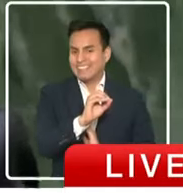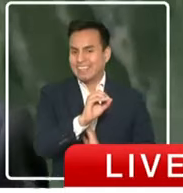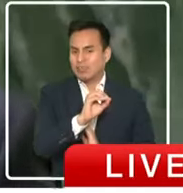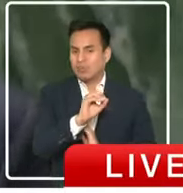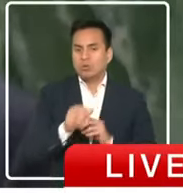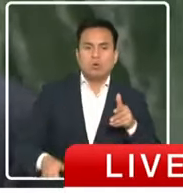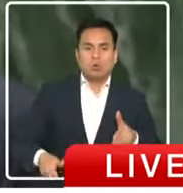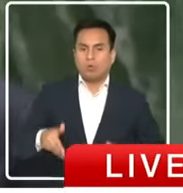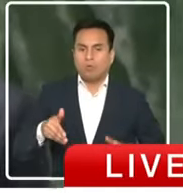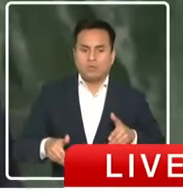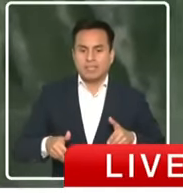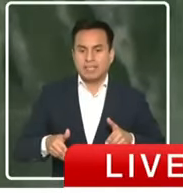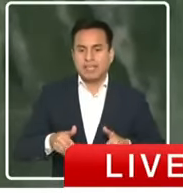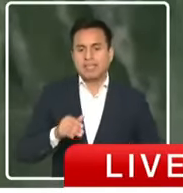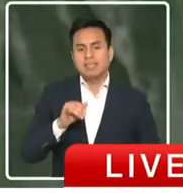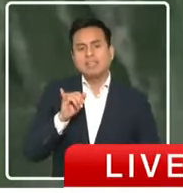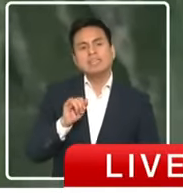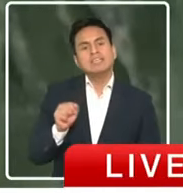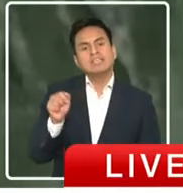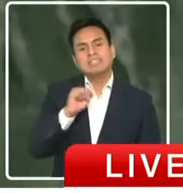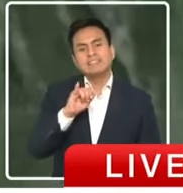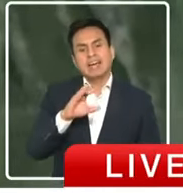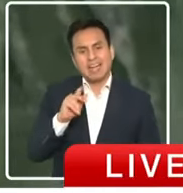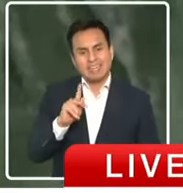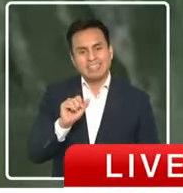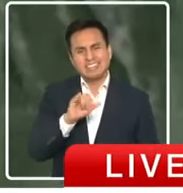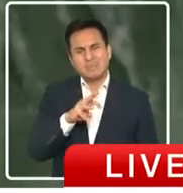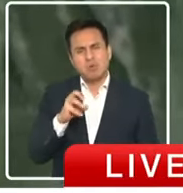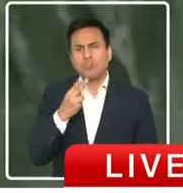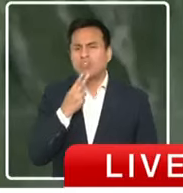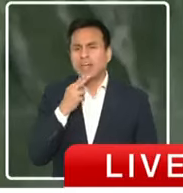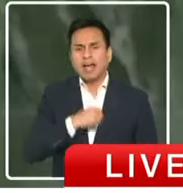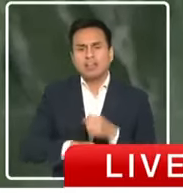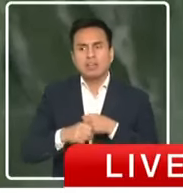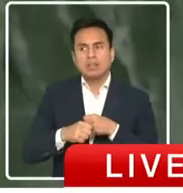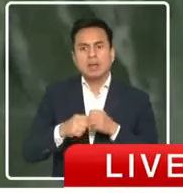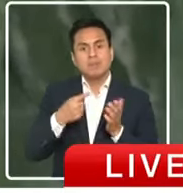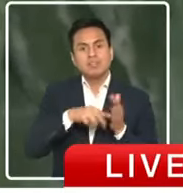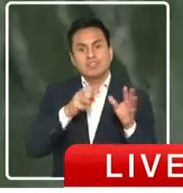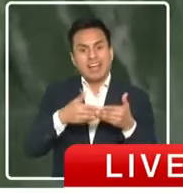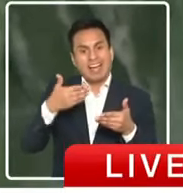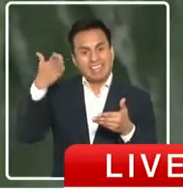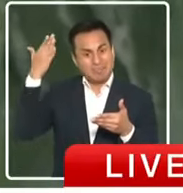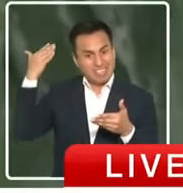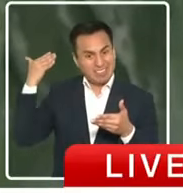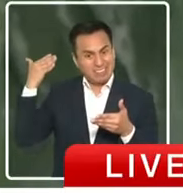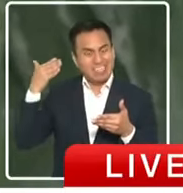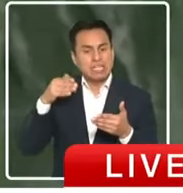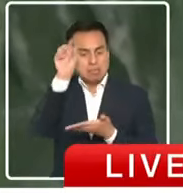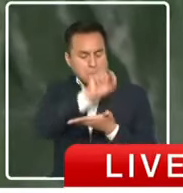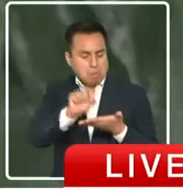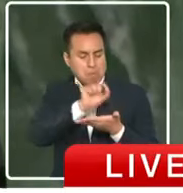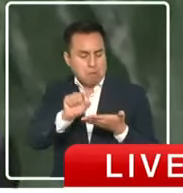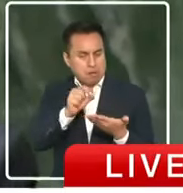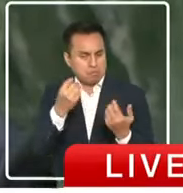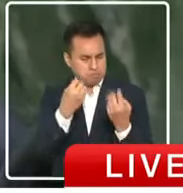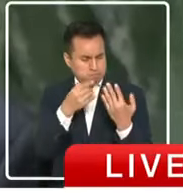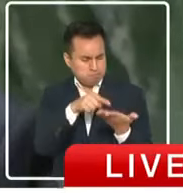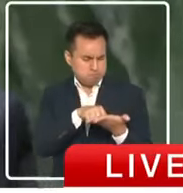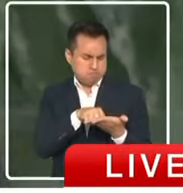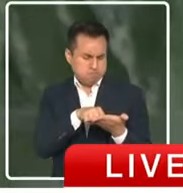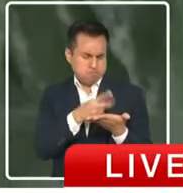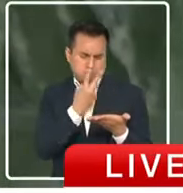la robótica de Isaac Asimov, que a mediados del siglo pasado, desde la literatura, ya nos conminaba a